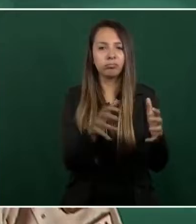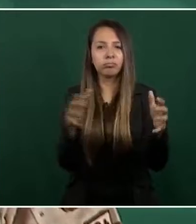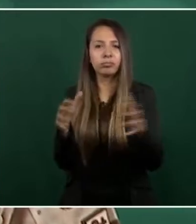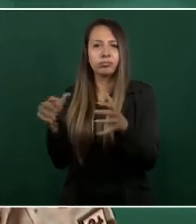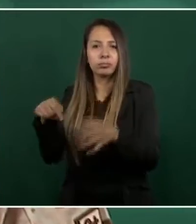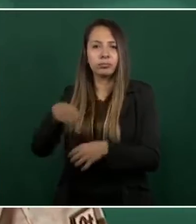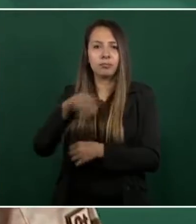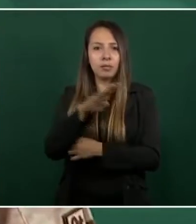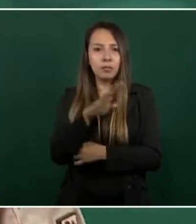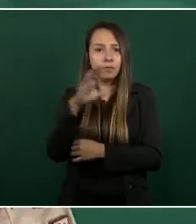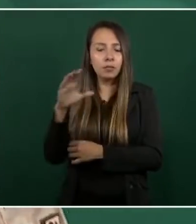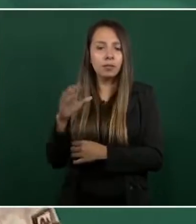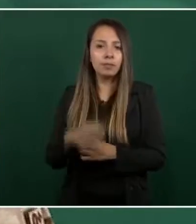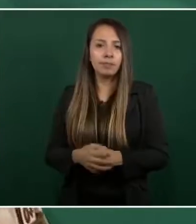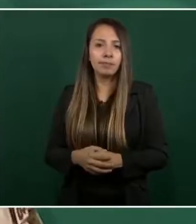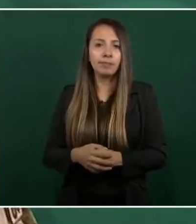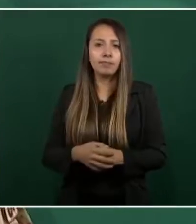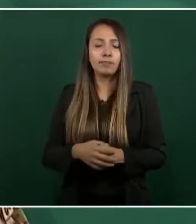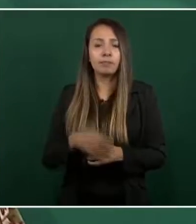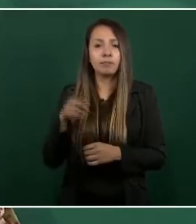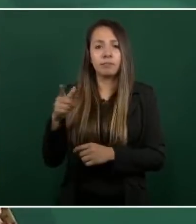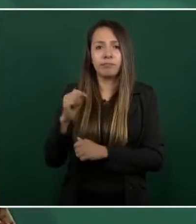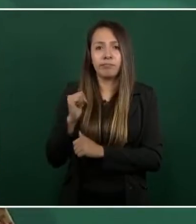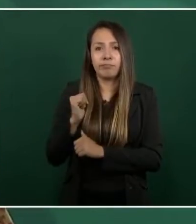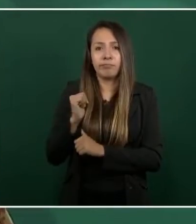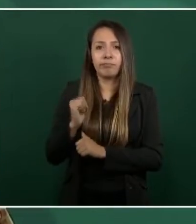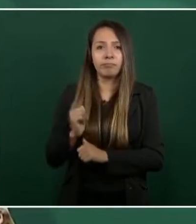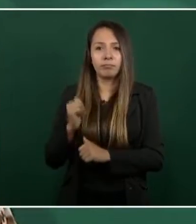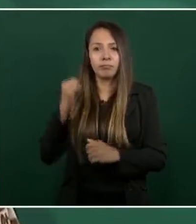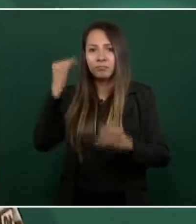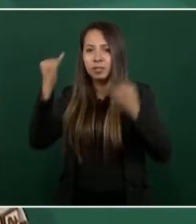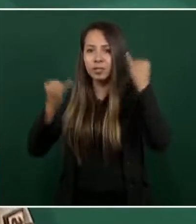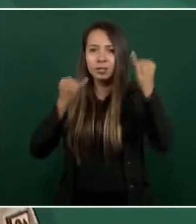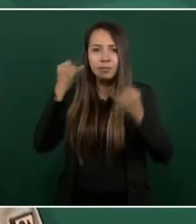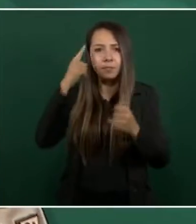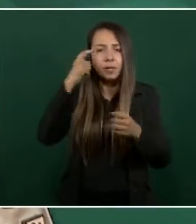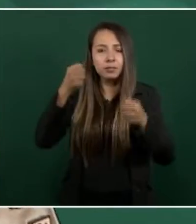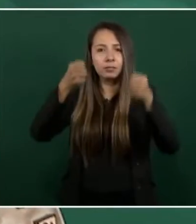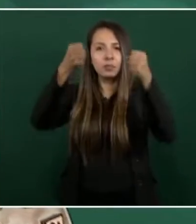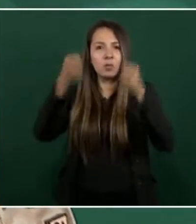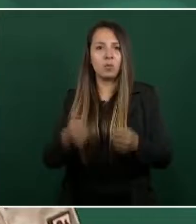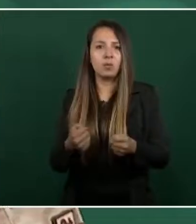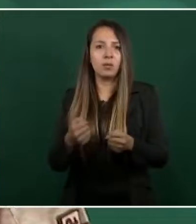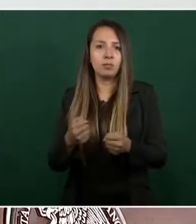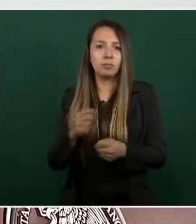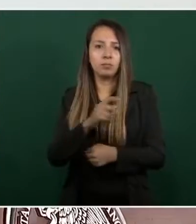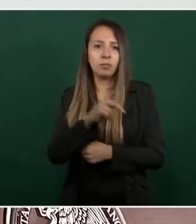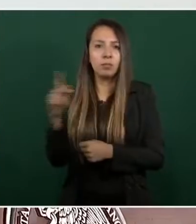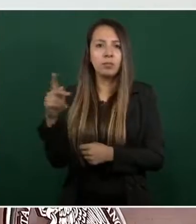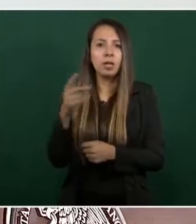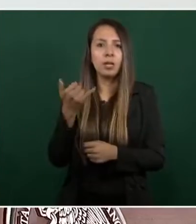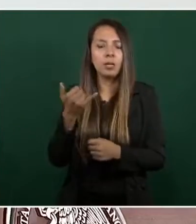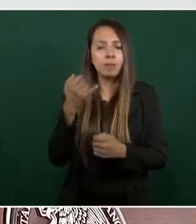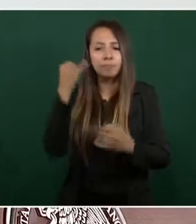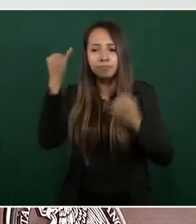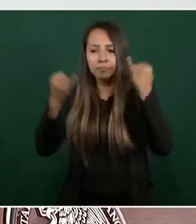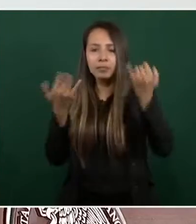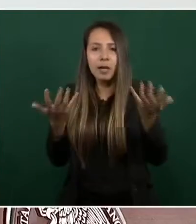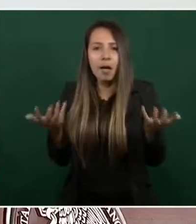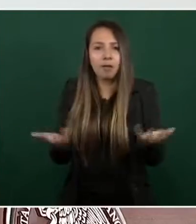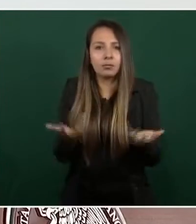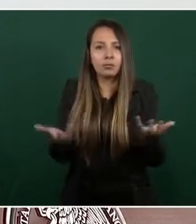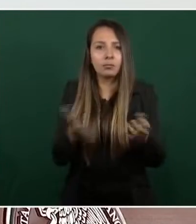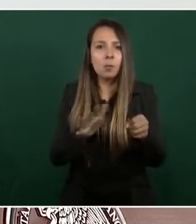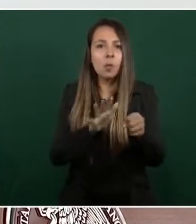estado, siendo quien encabeza la estrategia de seguridad pública y planteando las acciones que se van a